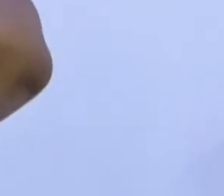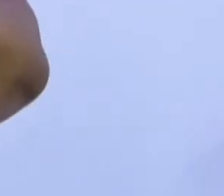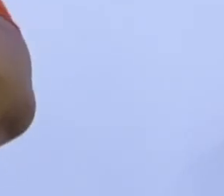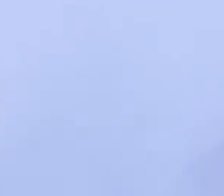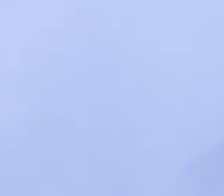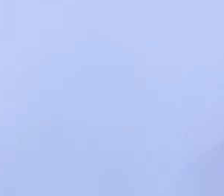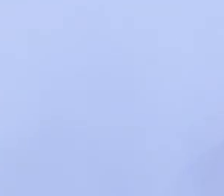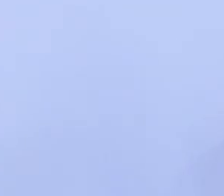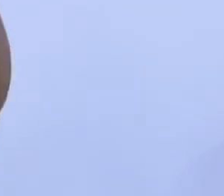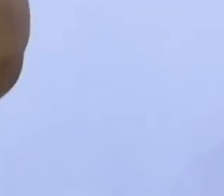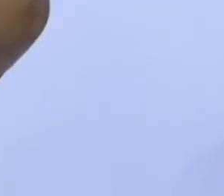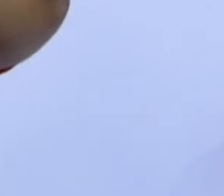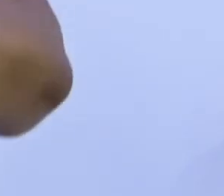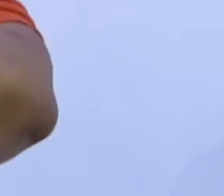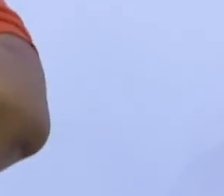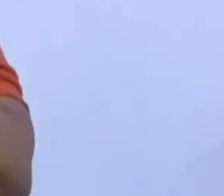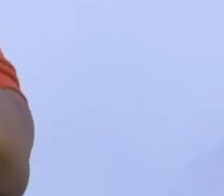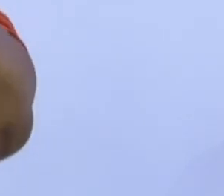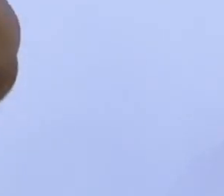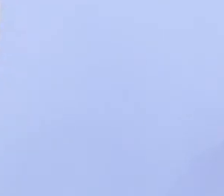acuerdos,